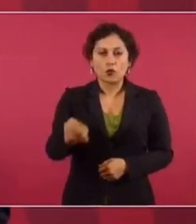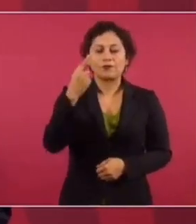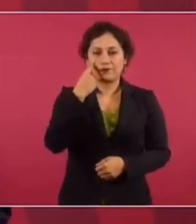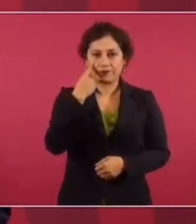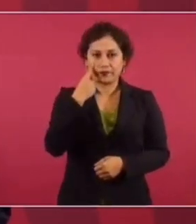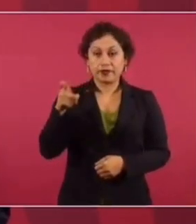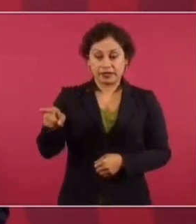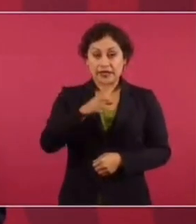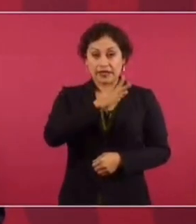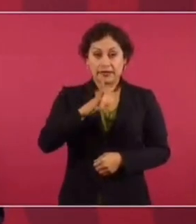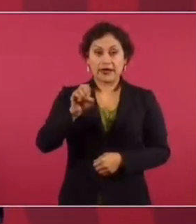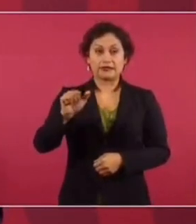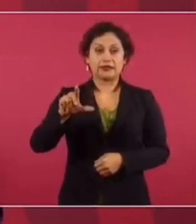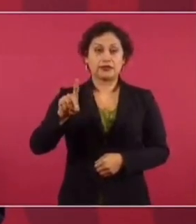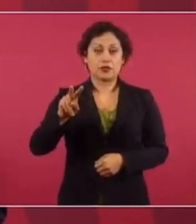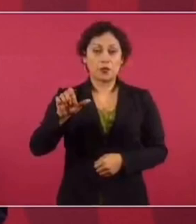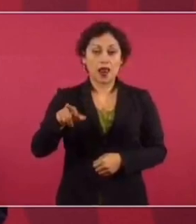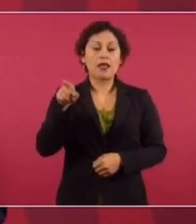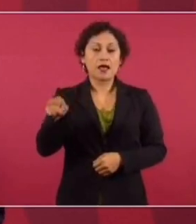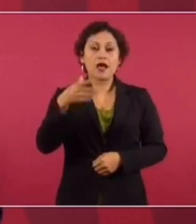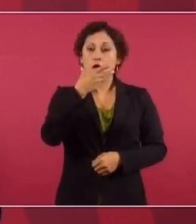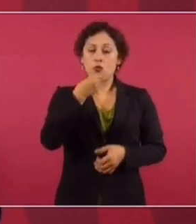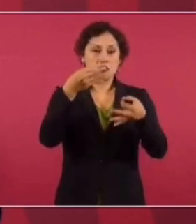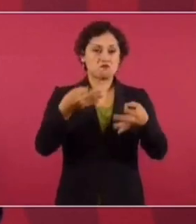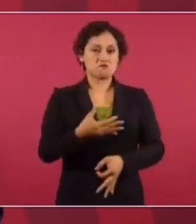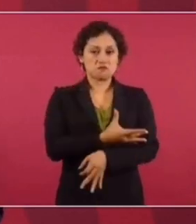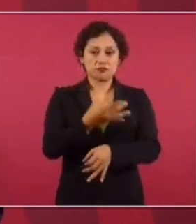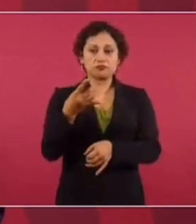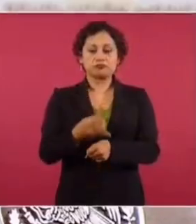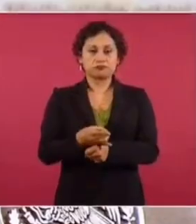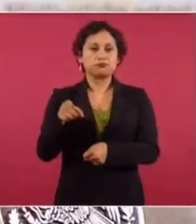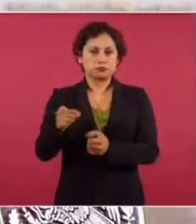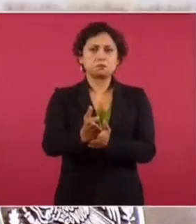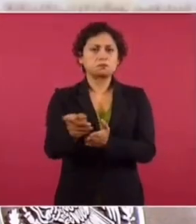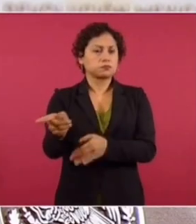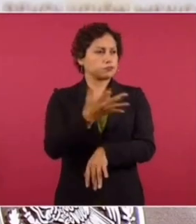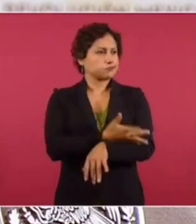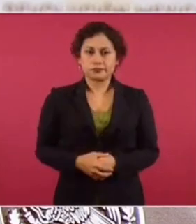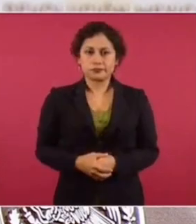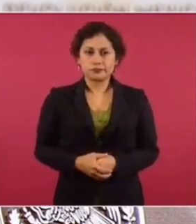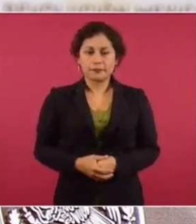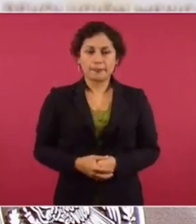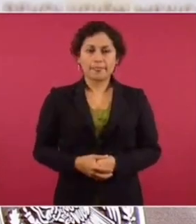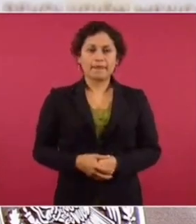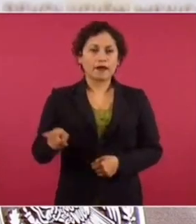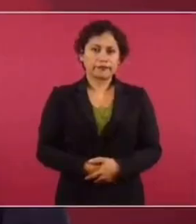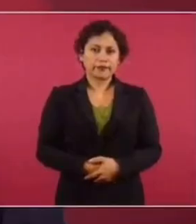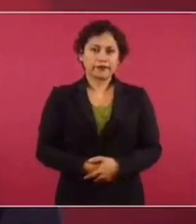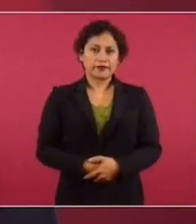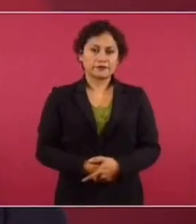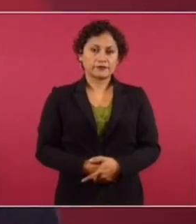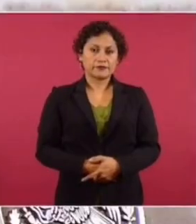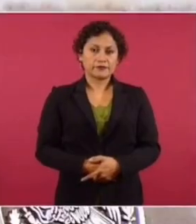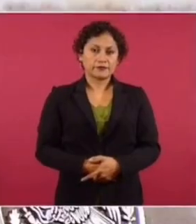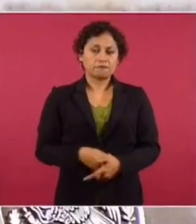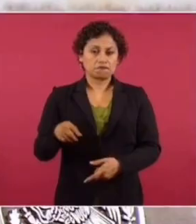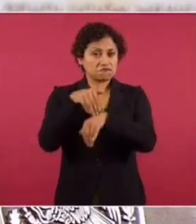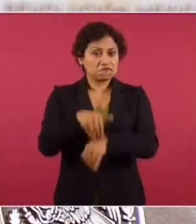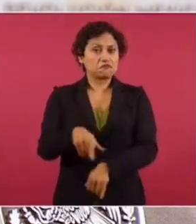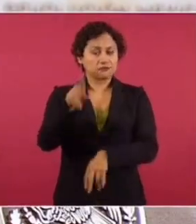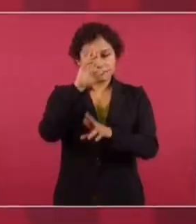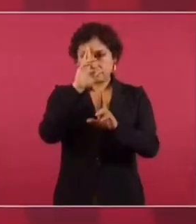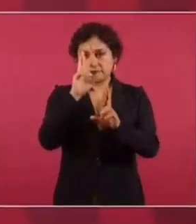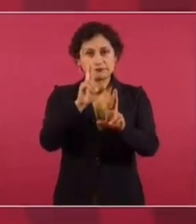es un hombre íntegro, es un agente leal, honesta, es un hombre recto y